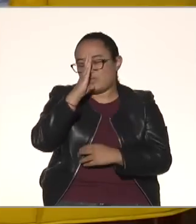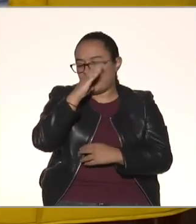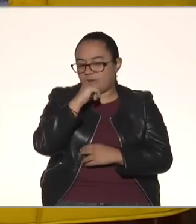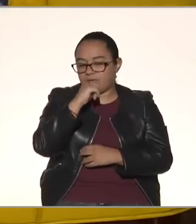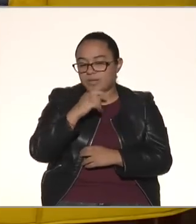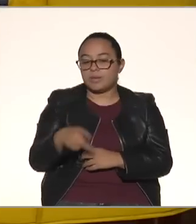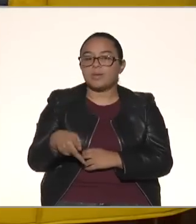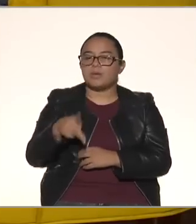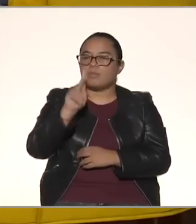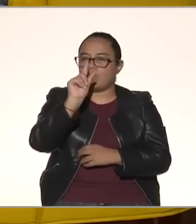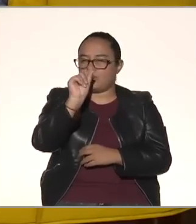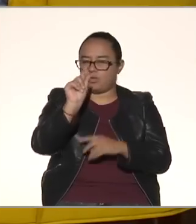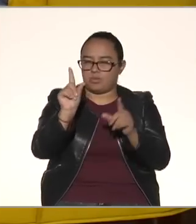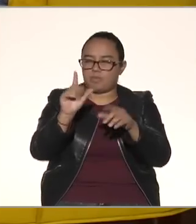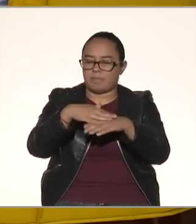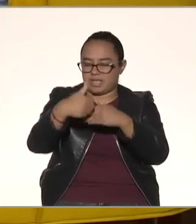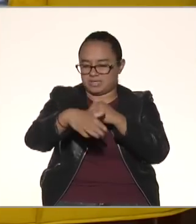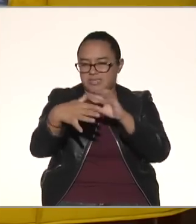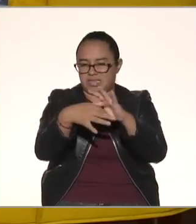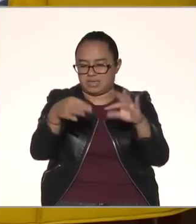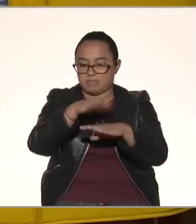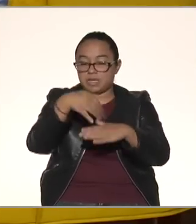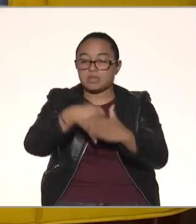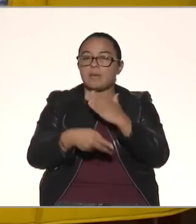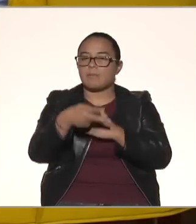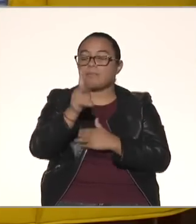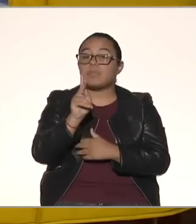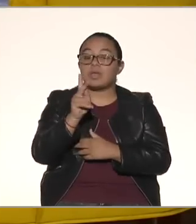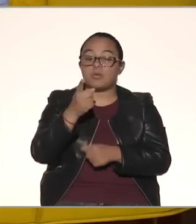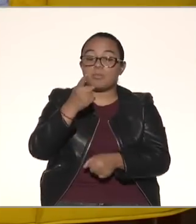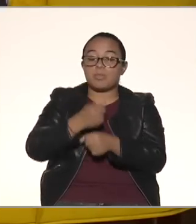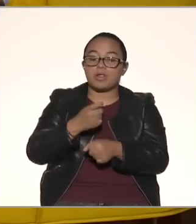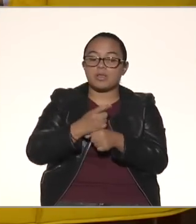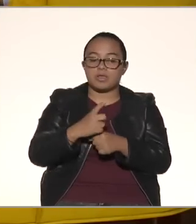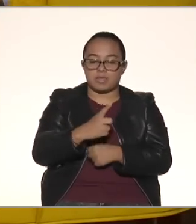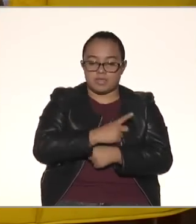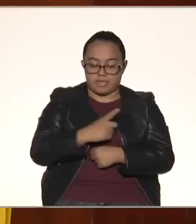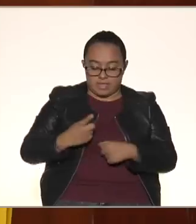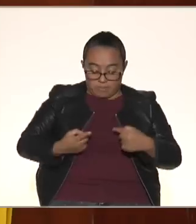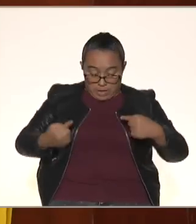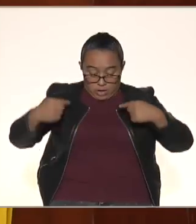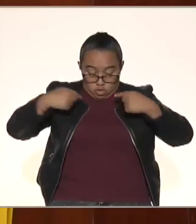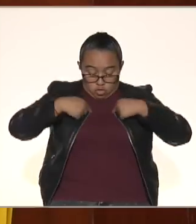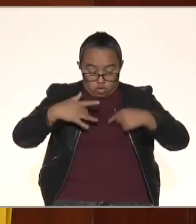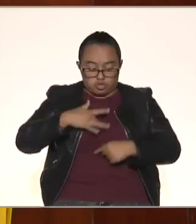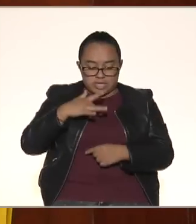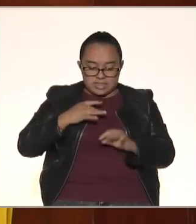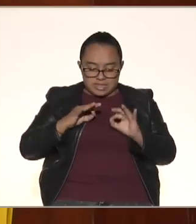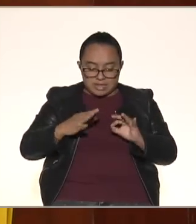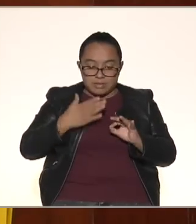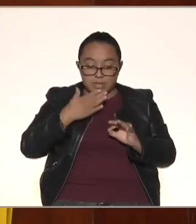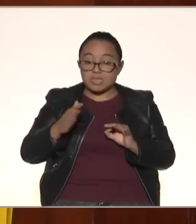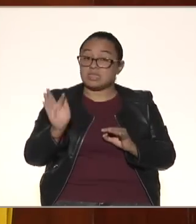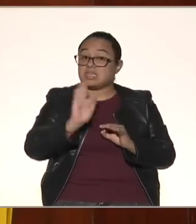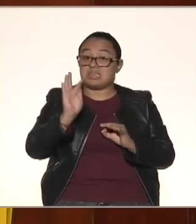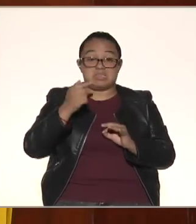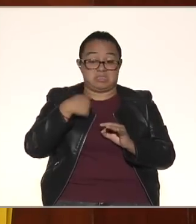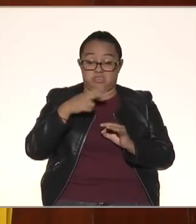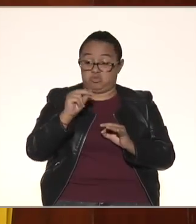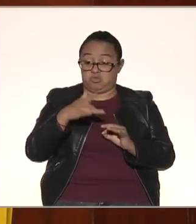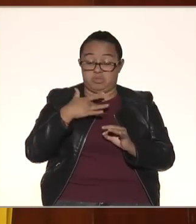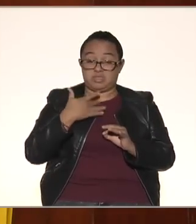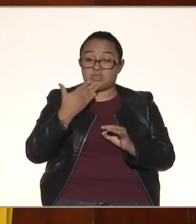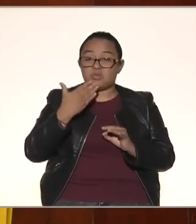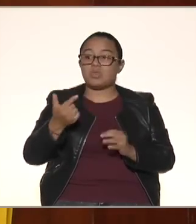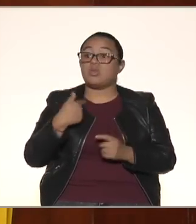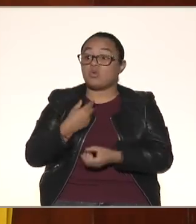Lo sintetizo un poco más adelante. Pero básicamente, primero tenemos que llenarnos a nosotros mismos. Si no, no podemos ser generosos. Hemos